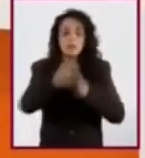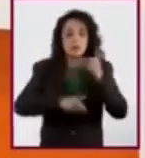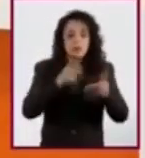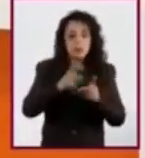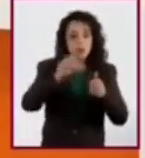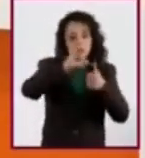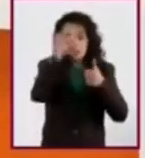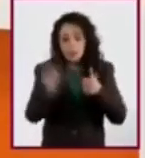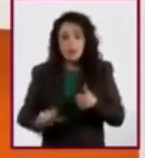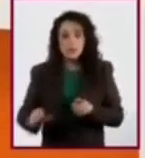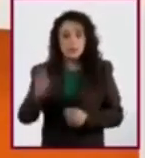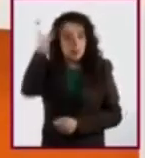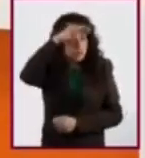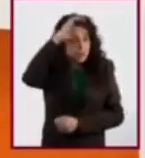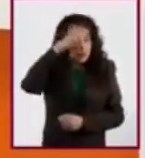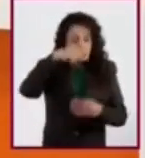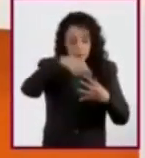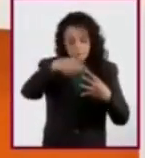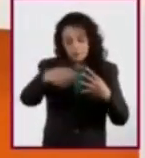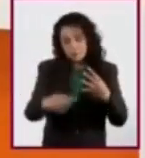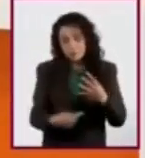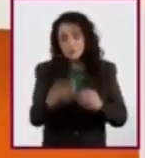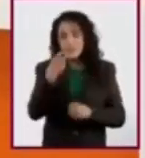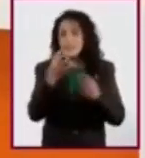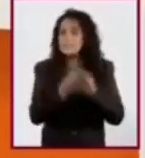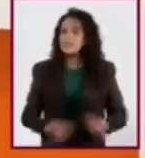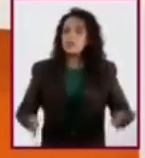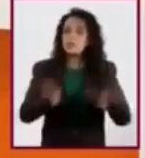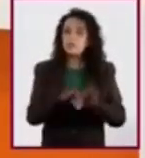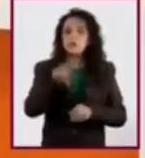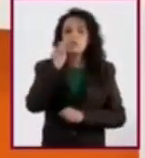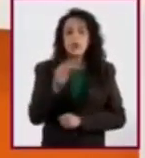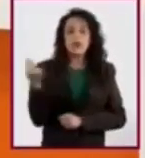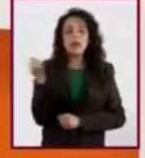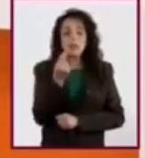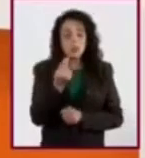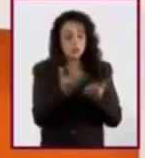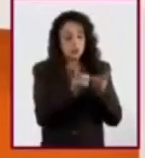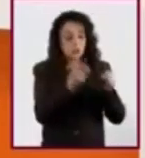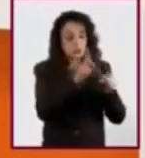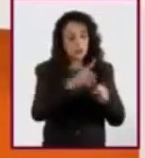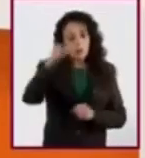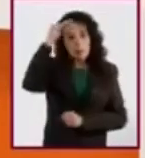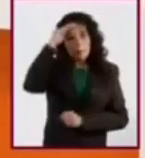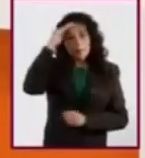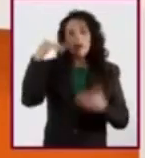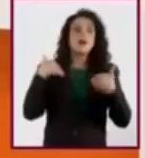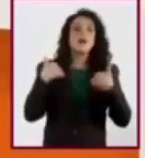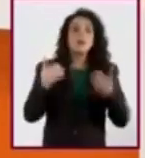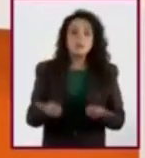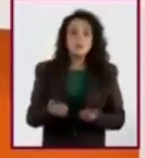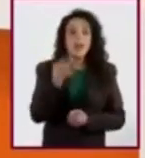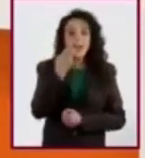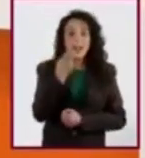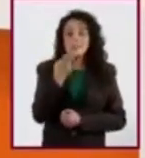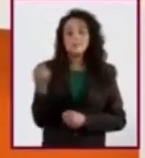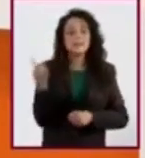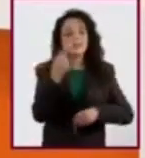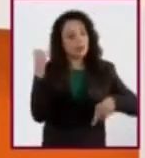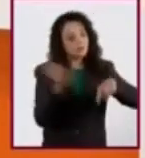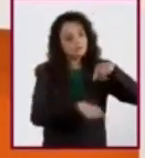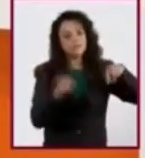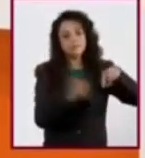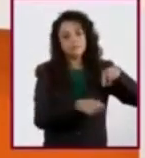ciencia. Lo importante aquí es hacernos conscientes como sociedad y erradicar tales conductas. ¿De qué